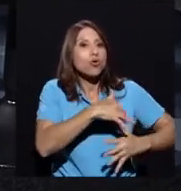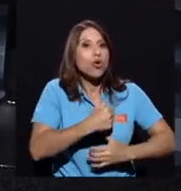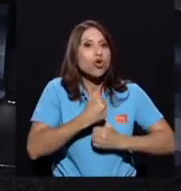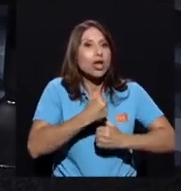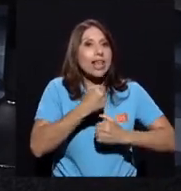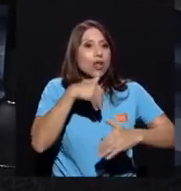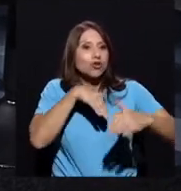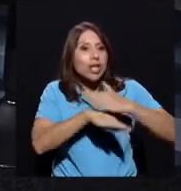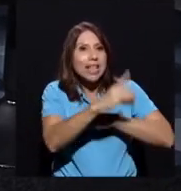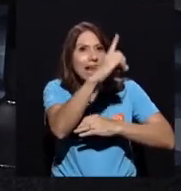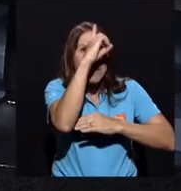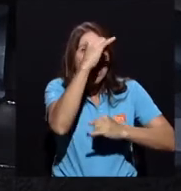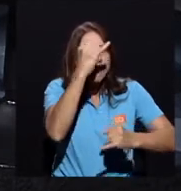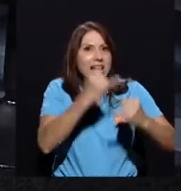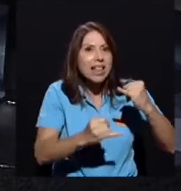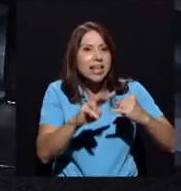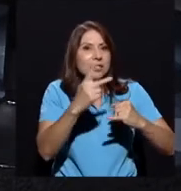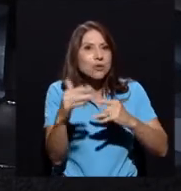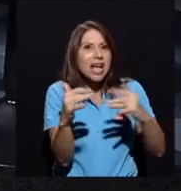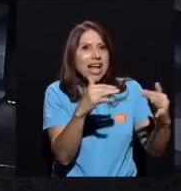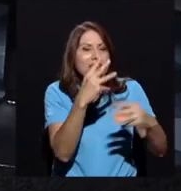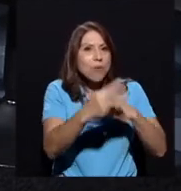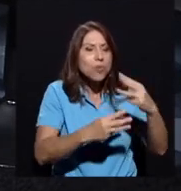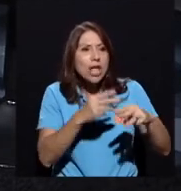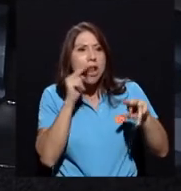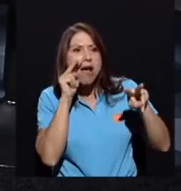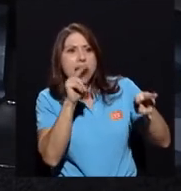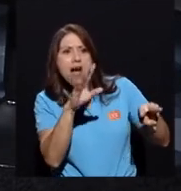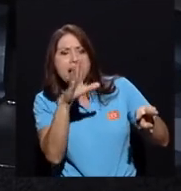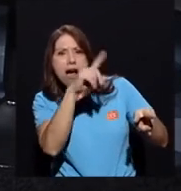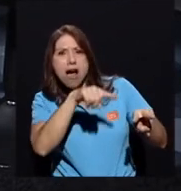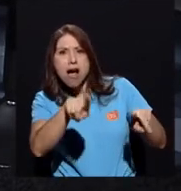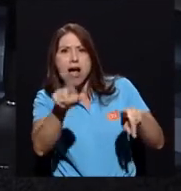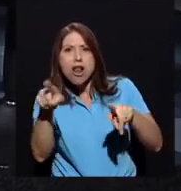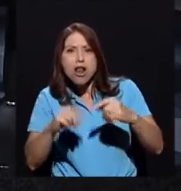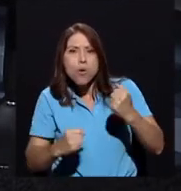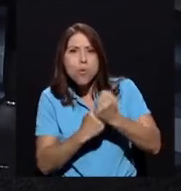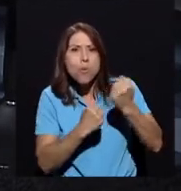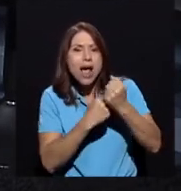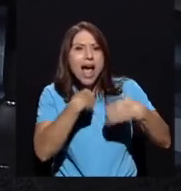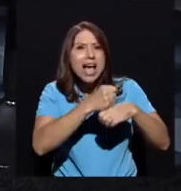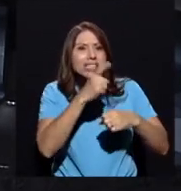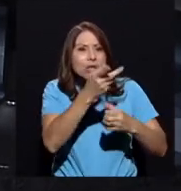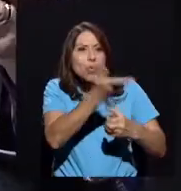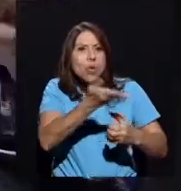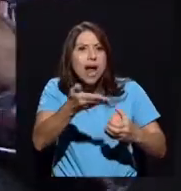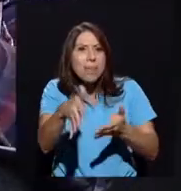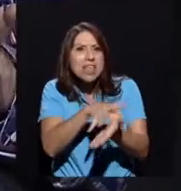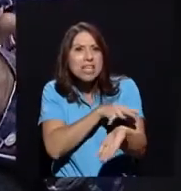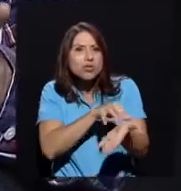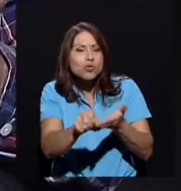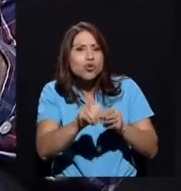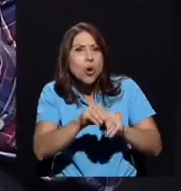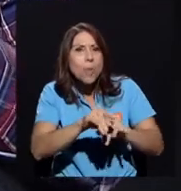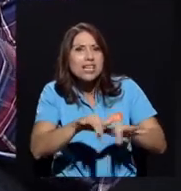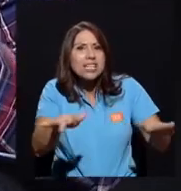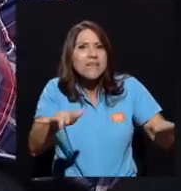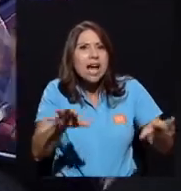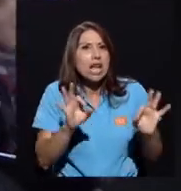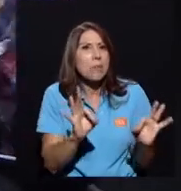encuentran que los alemanes estaban construyendo un arma de destrucción masiva que por dicha no habían podido usar y ahí para